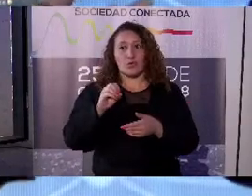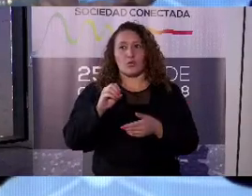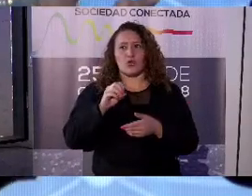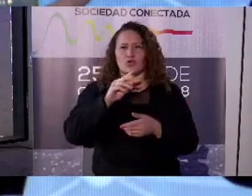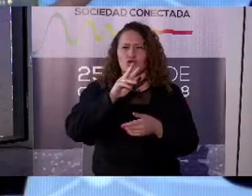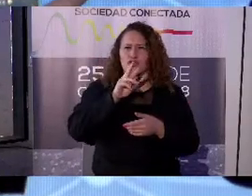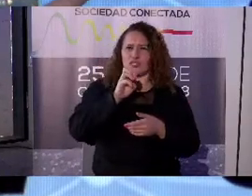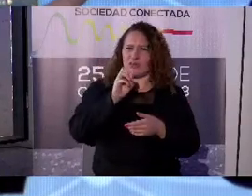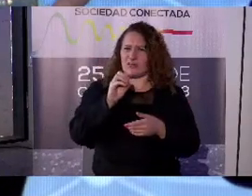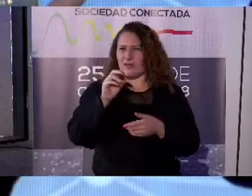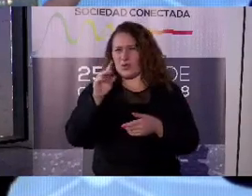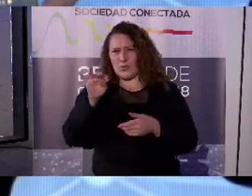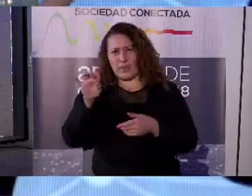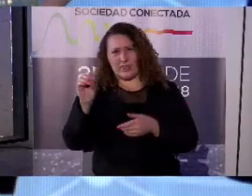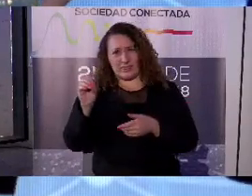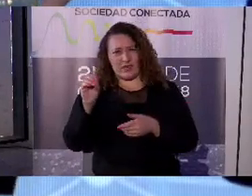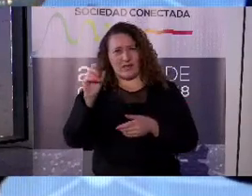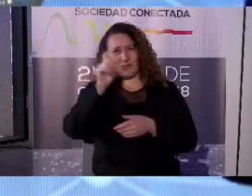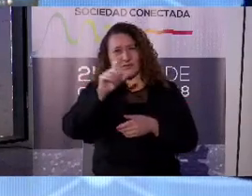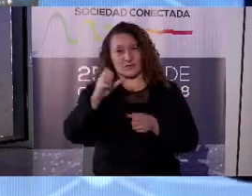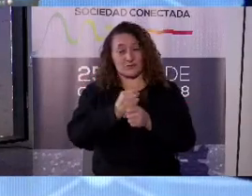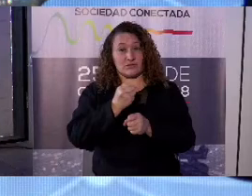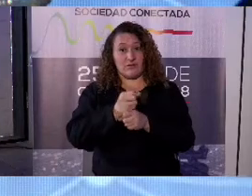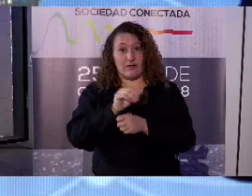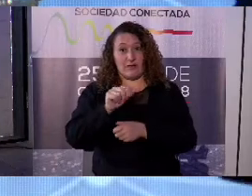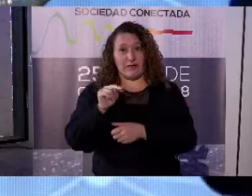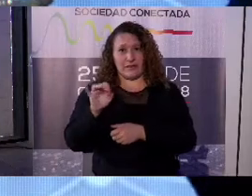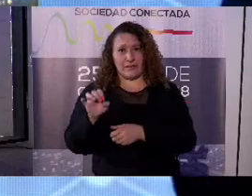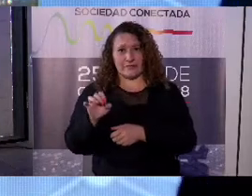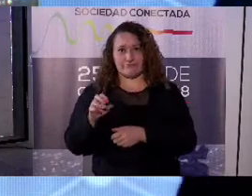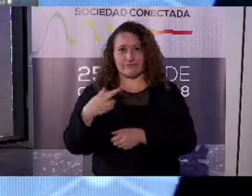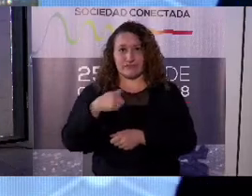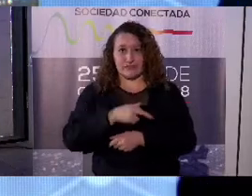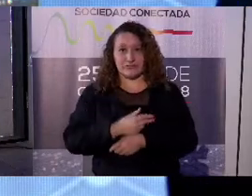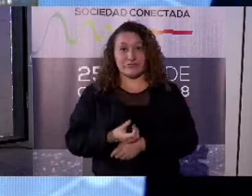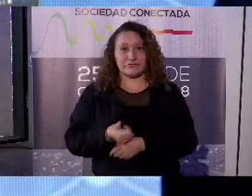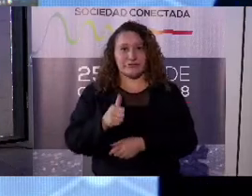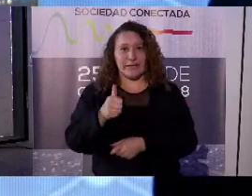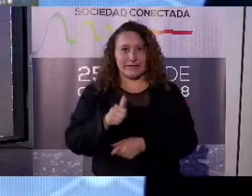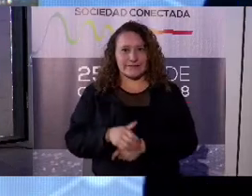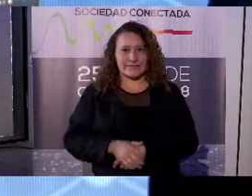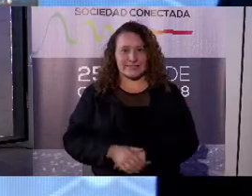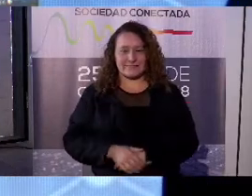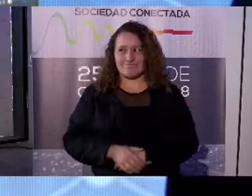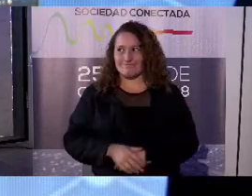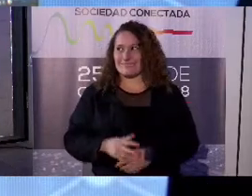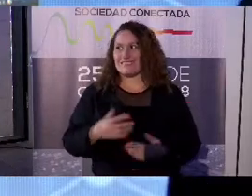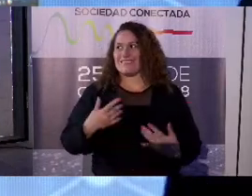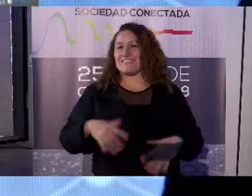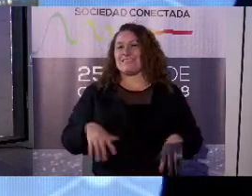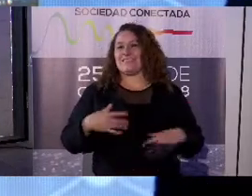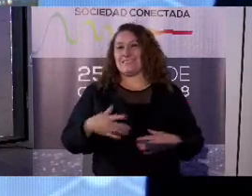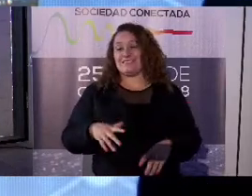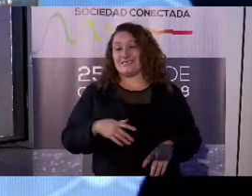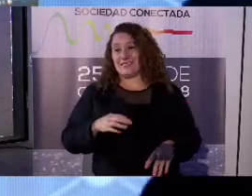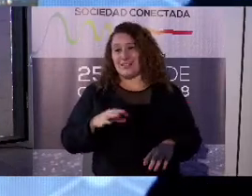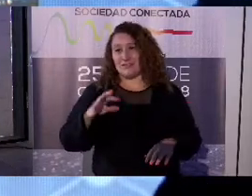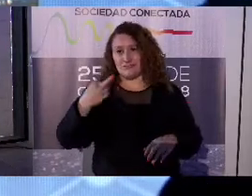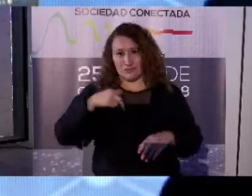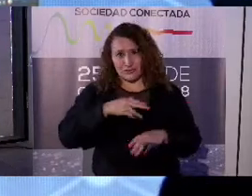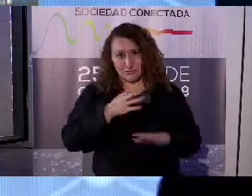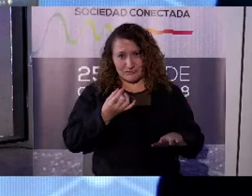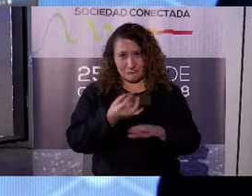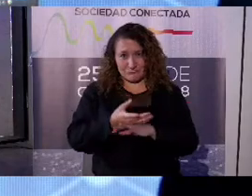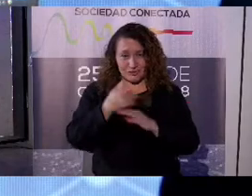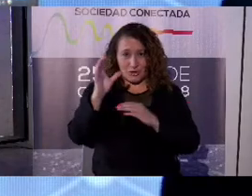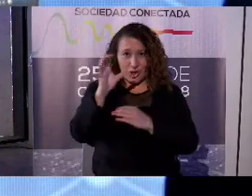10 veces más y yo no creo que seamos 10 veces más efectivos que los colombianos